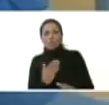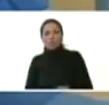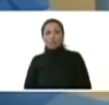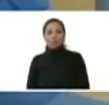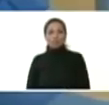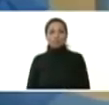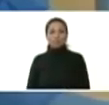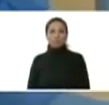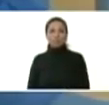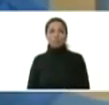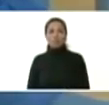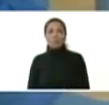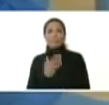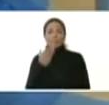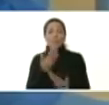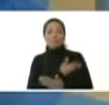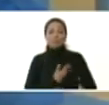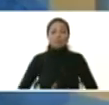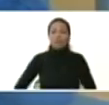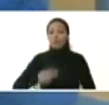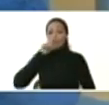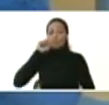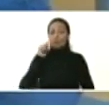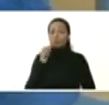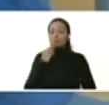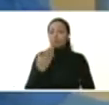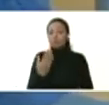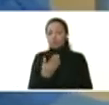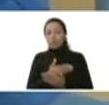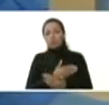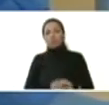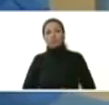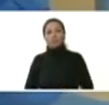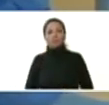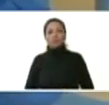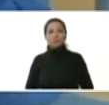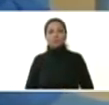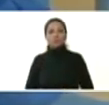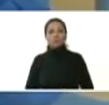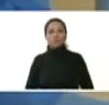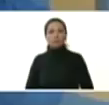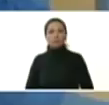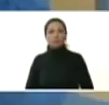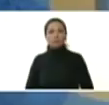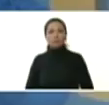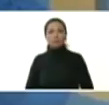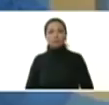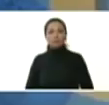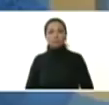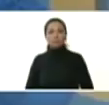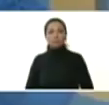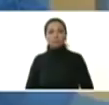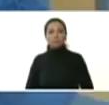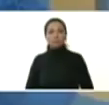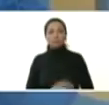se somete a la consideración del presidente de la República Bolivariana de Venezuela, Nicolás Maduro Moros, la aprobación de